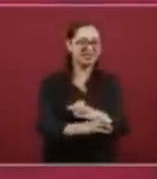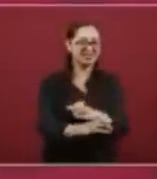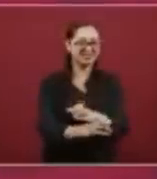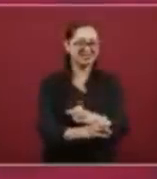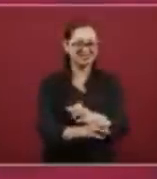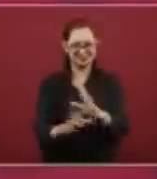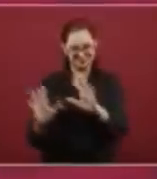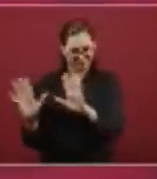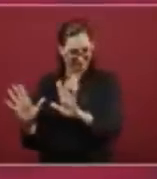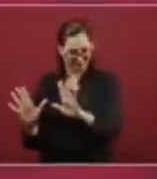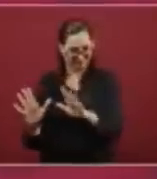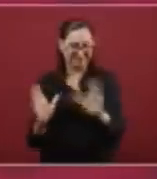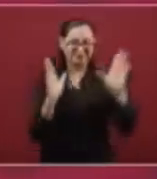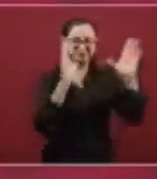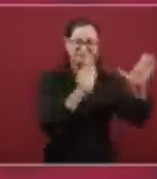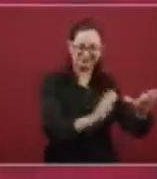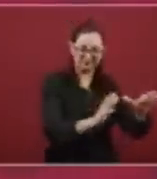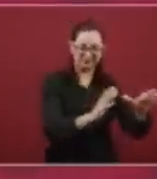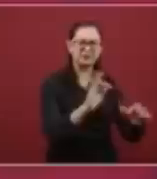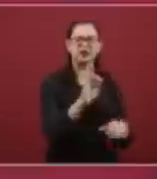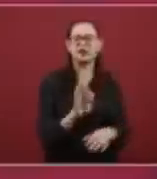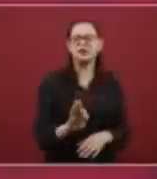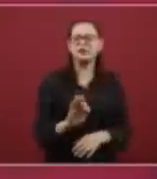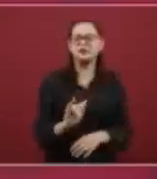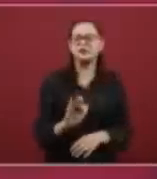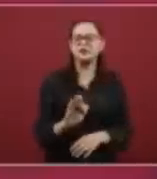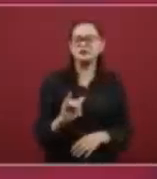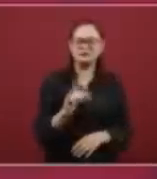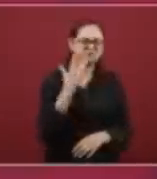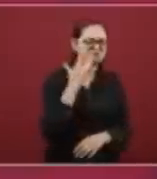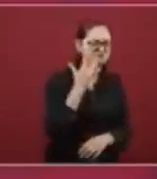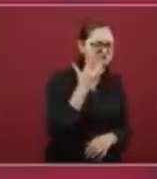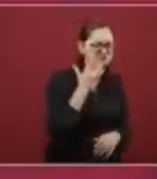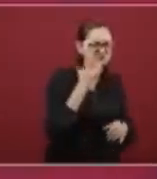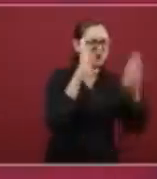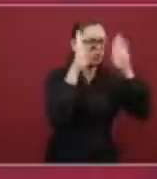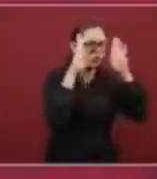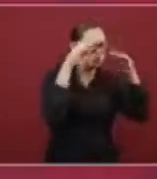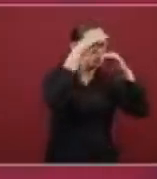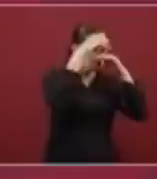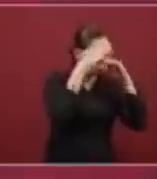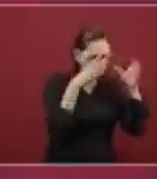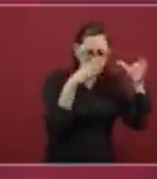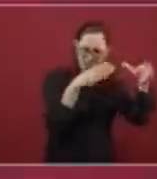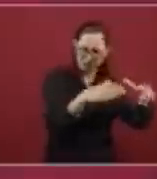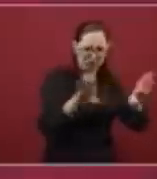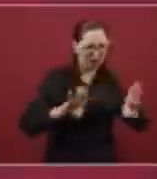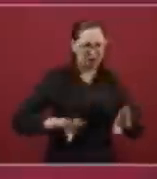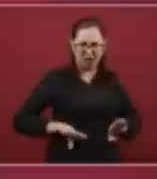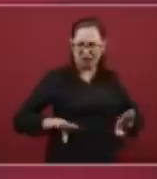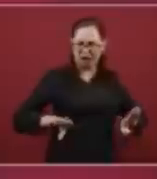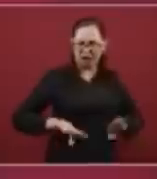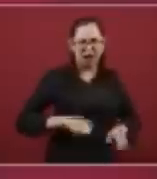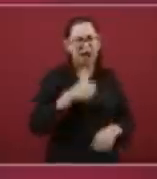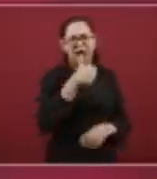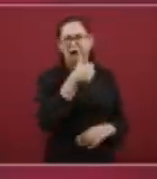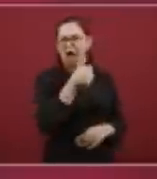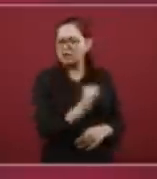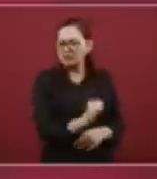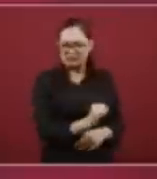prensa fifí y si es conservadora, ¿sí?, y